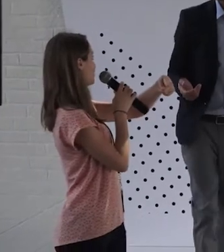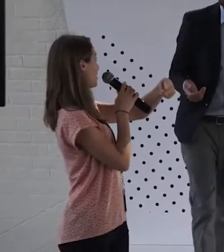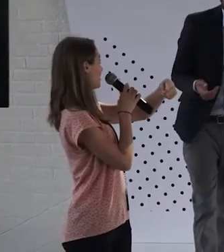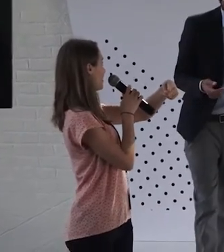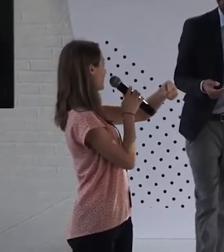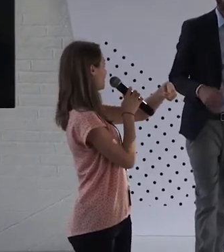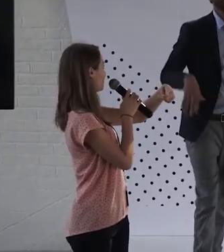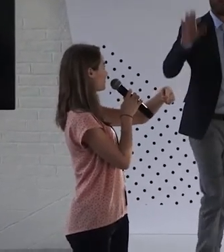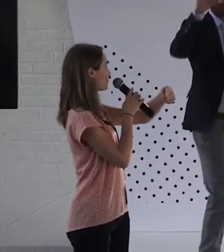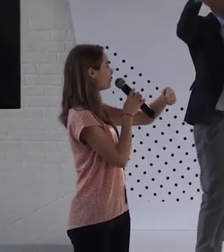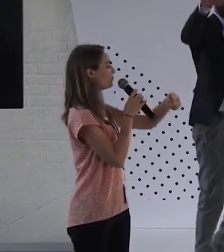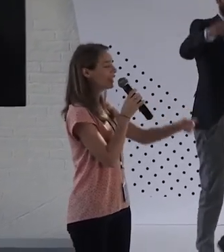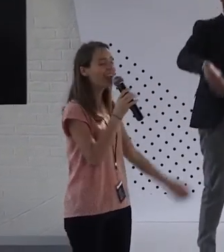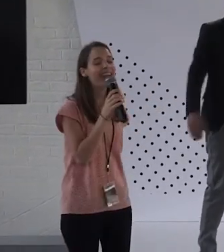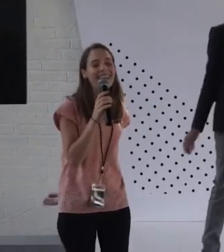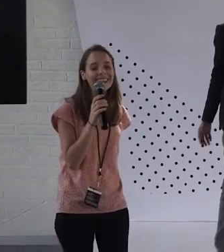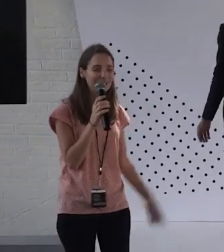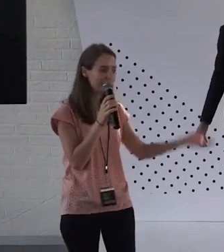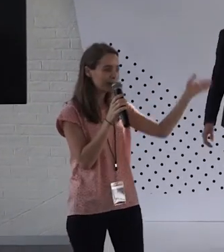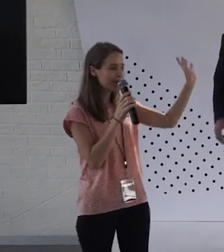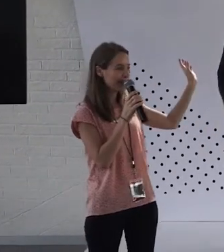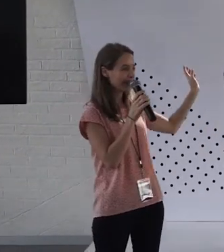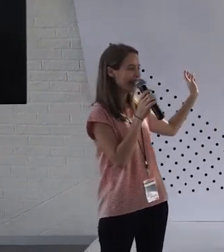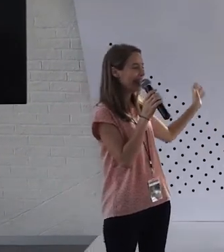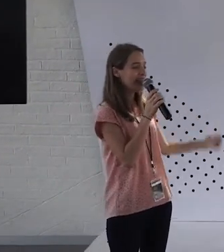Pero para que ellos sean...